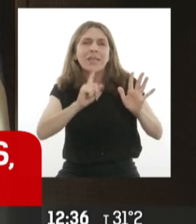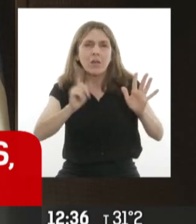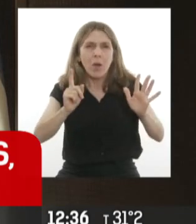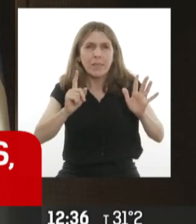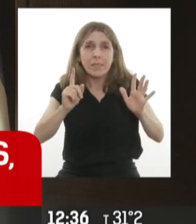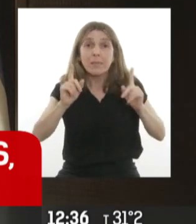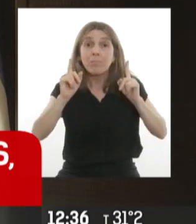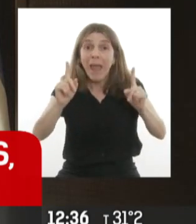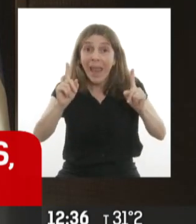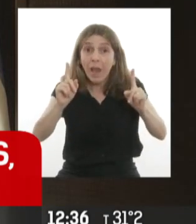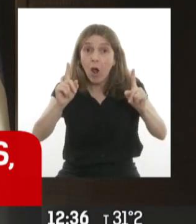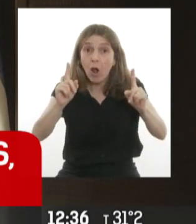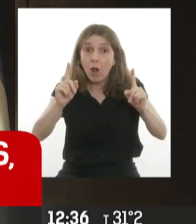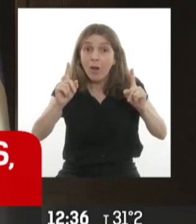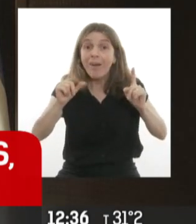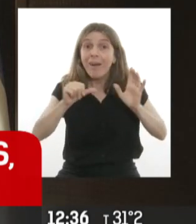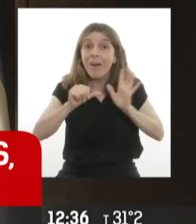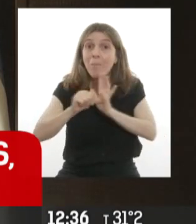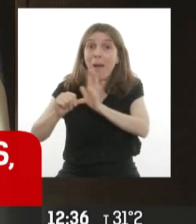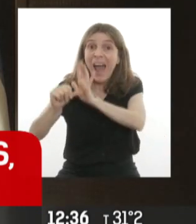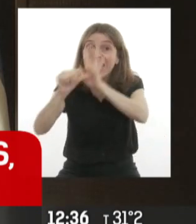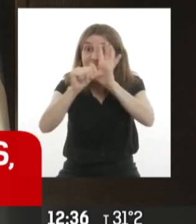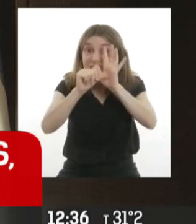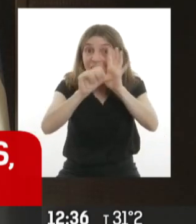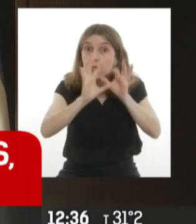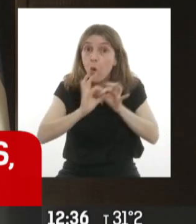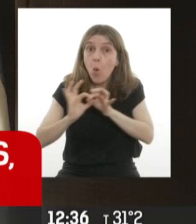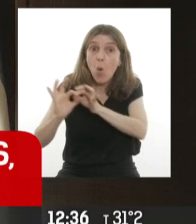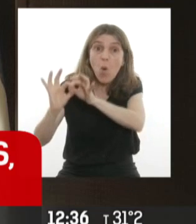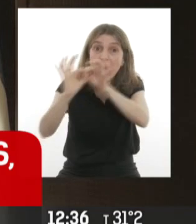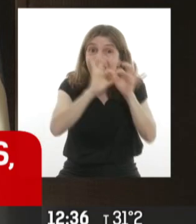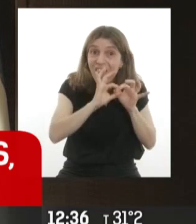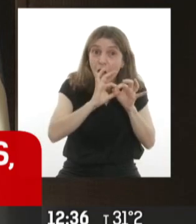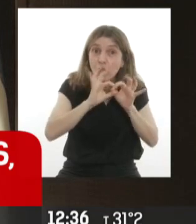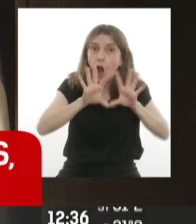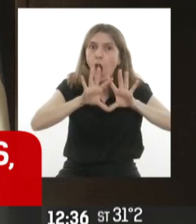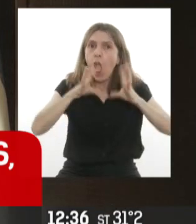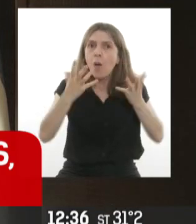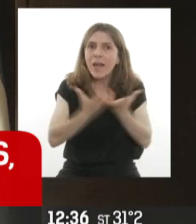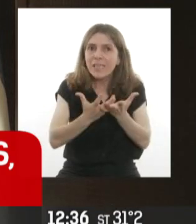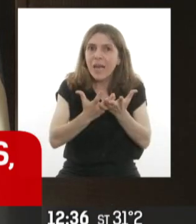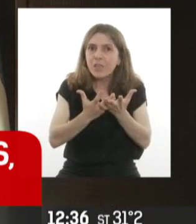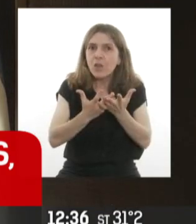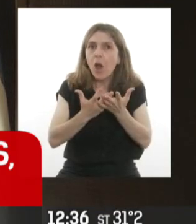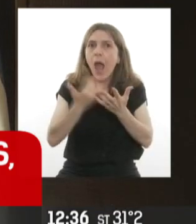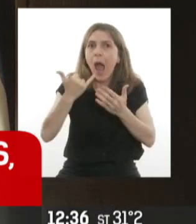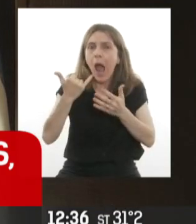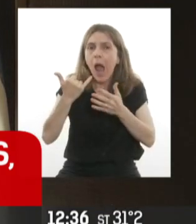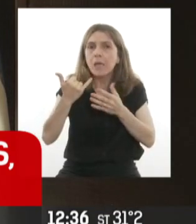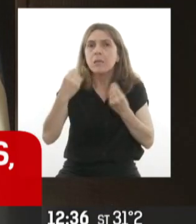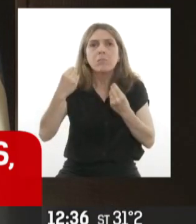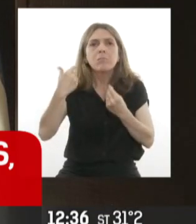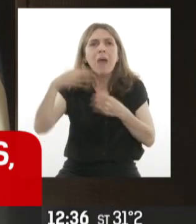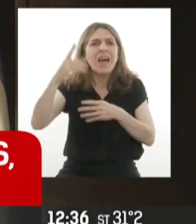Pero en un mundo globalizado, donde la necesidad del multilateralismo cada vez se impone